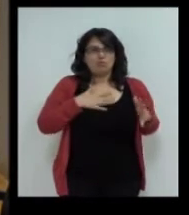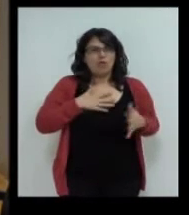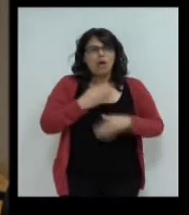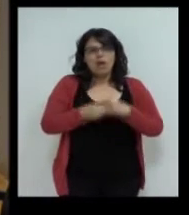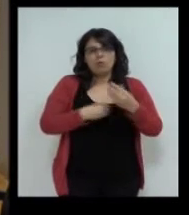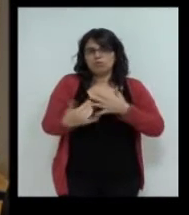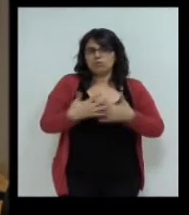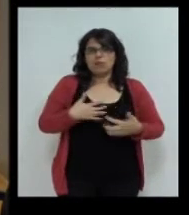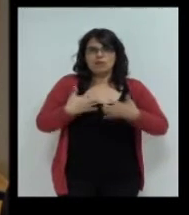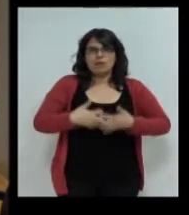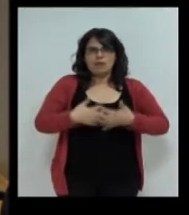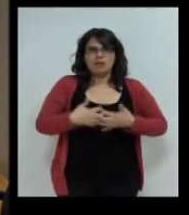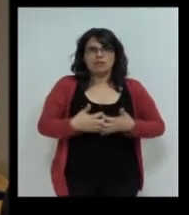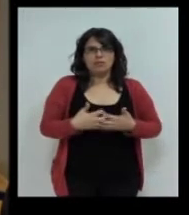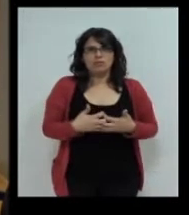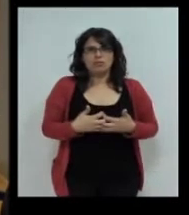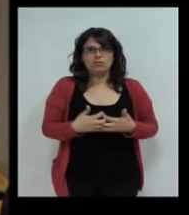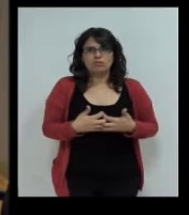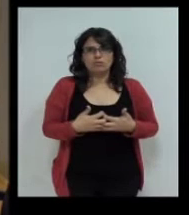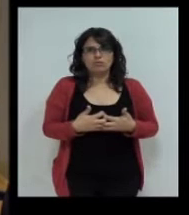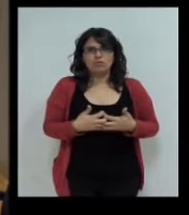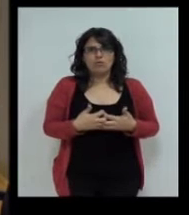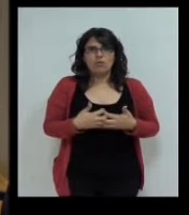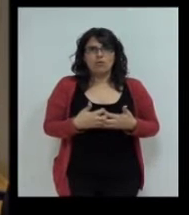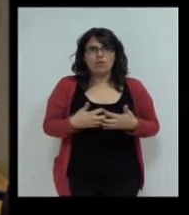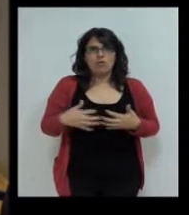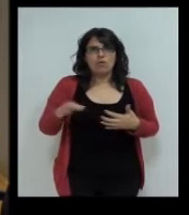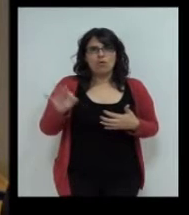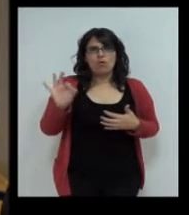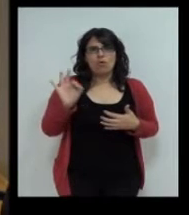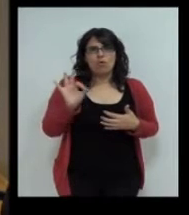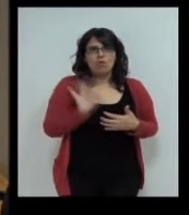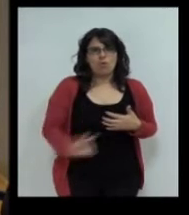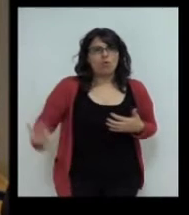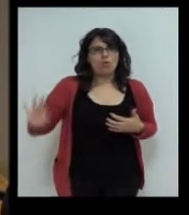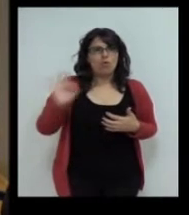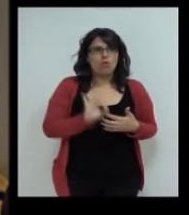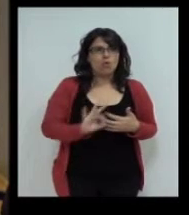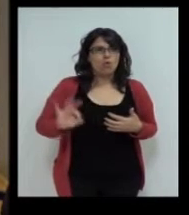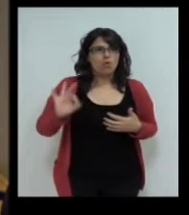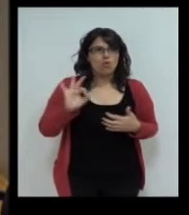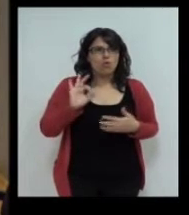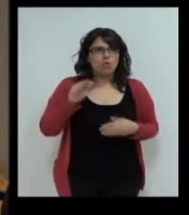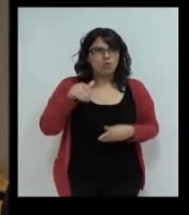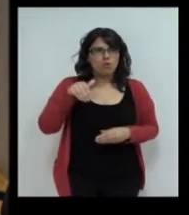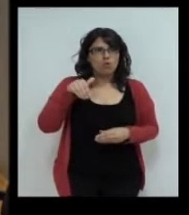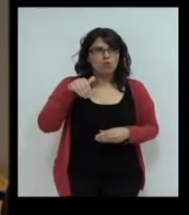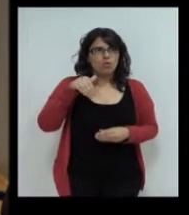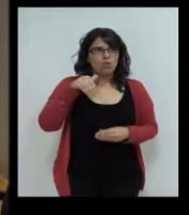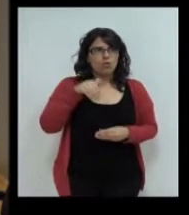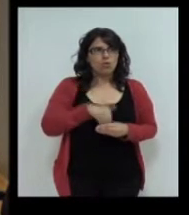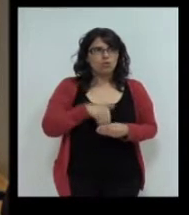o no solo dándonos el contenido, por supuesto, sino lo que es la accesibilidad al dispositivo.